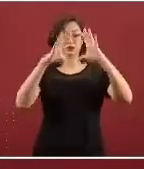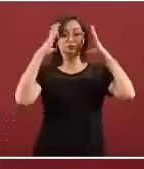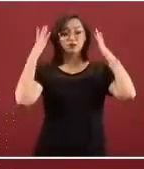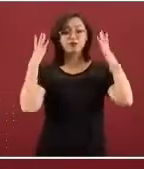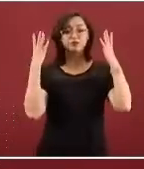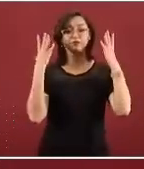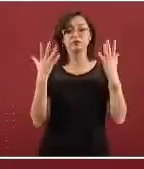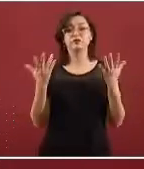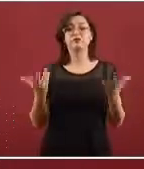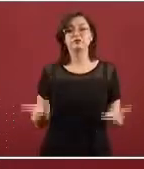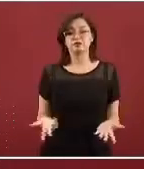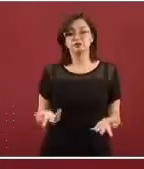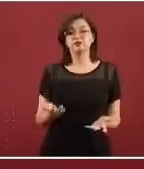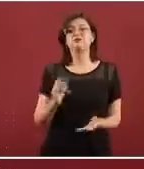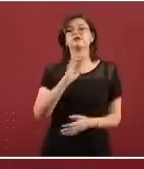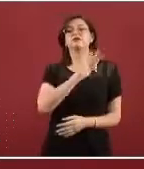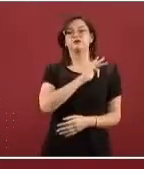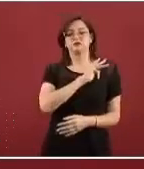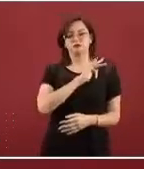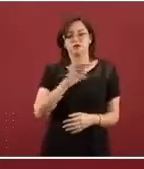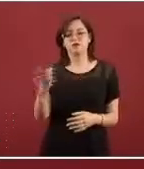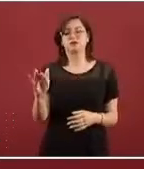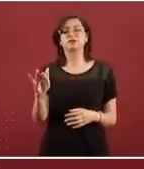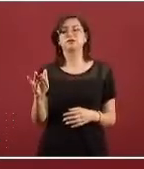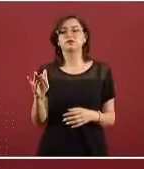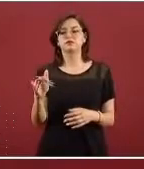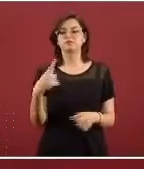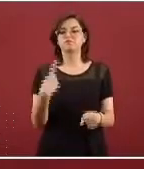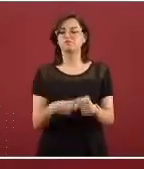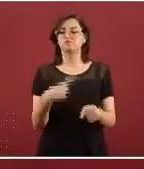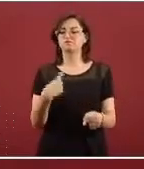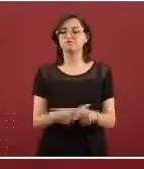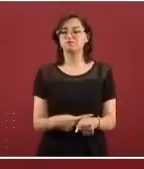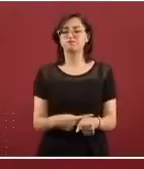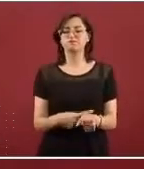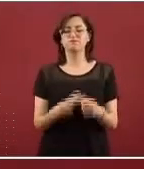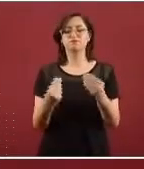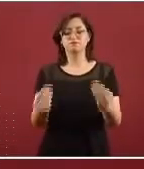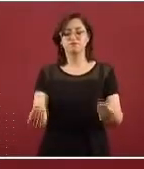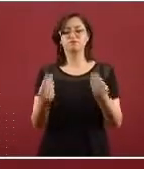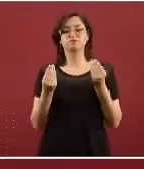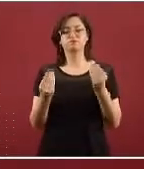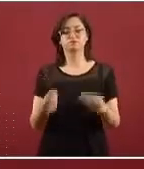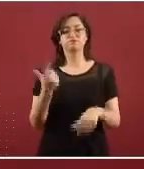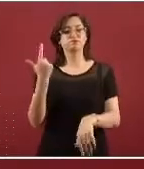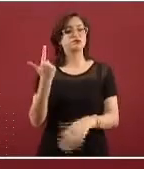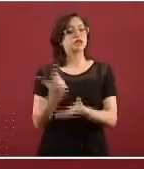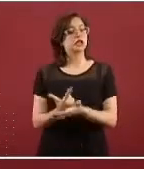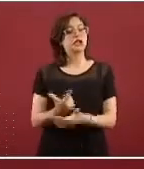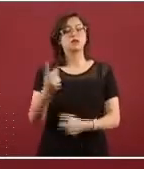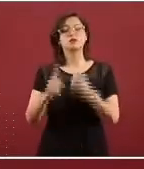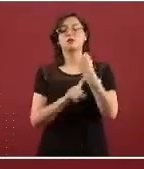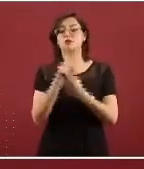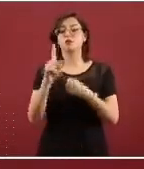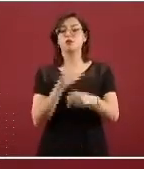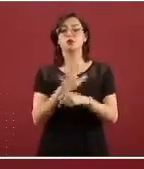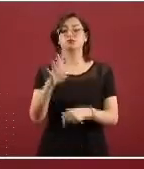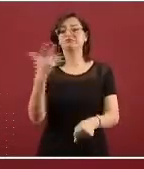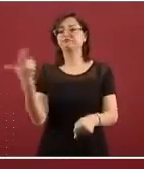epidemia, podemos llegar con una gran carga de enfermedad. El peligro mayor es que esto supere